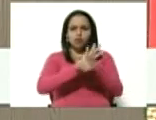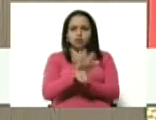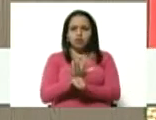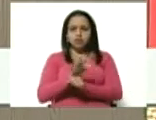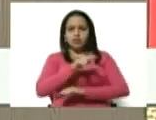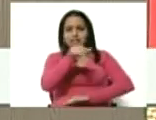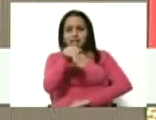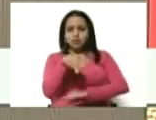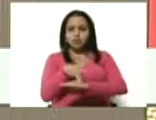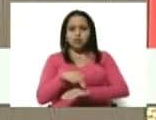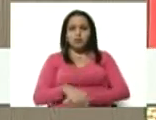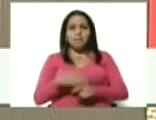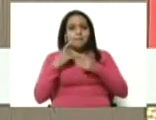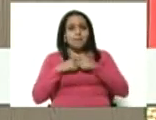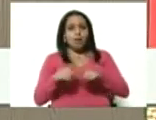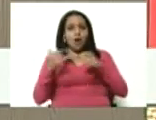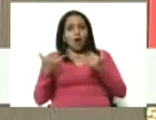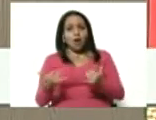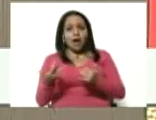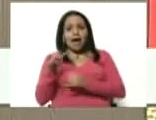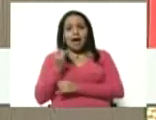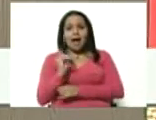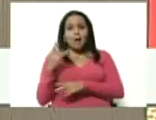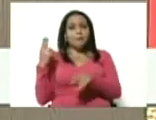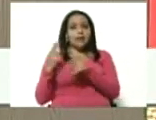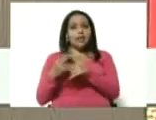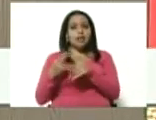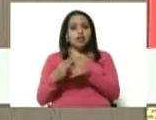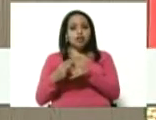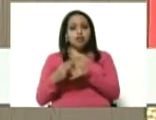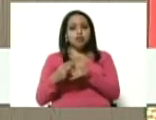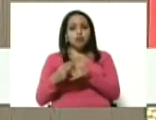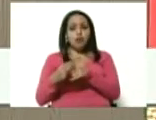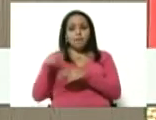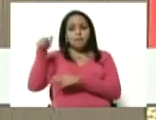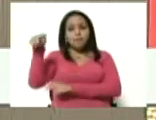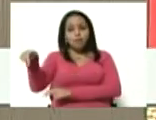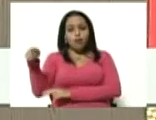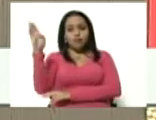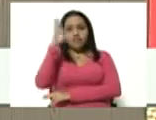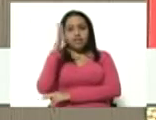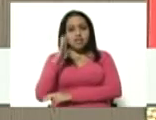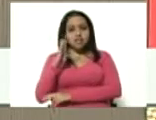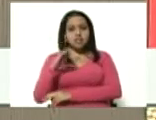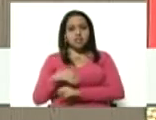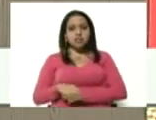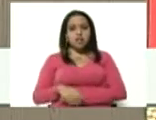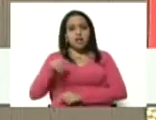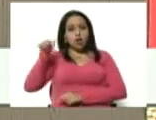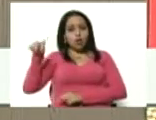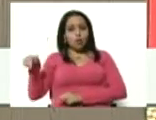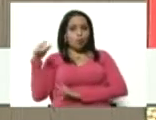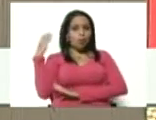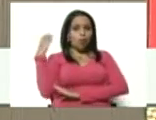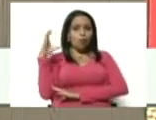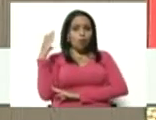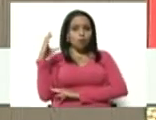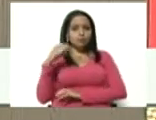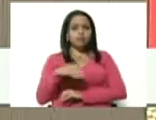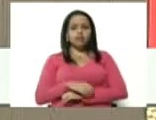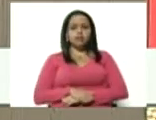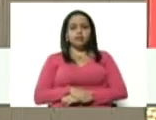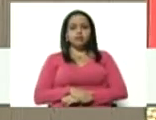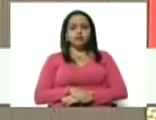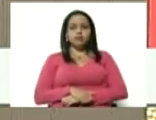nivel nacional, pero estamos seriamente amenazados tanto por Brasil en el sur como por Colombia en el